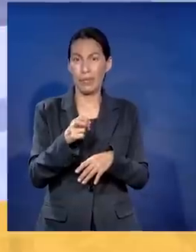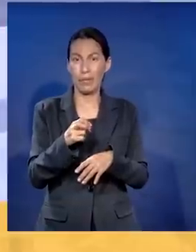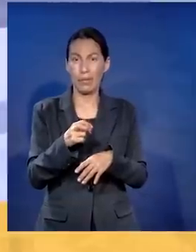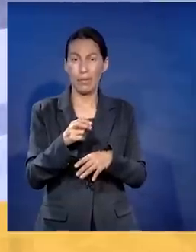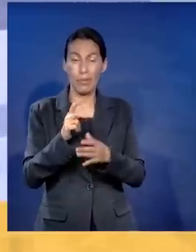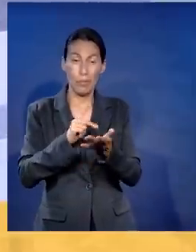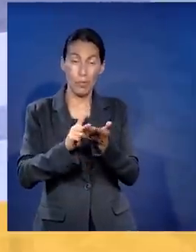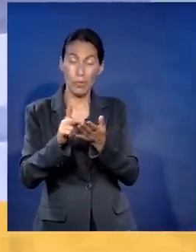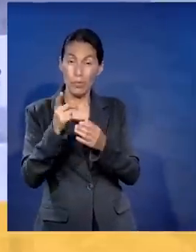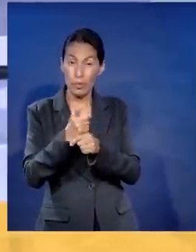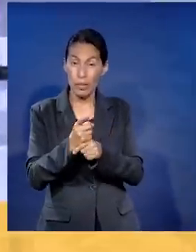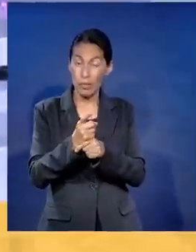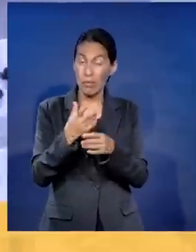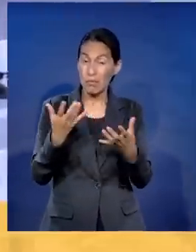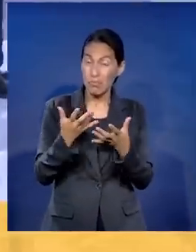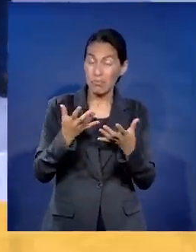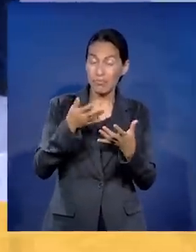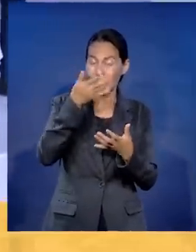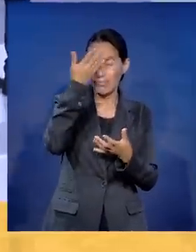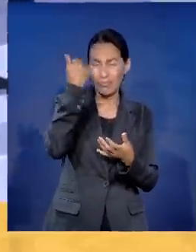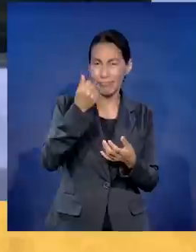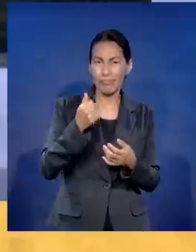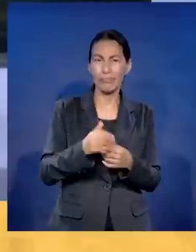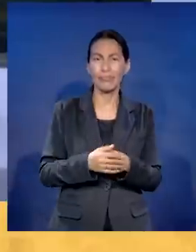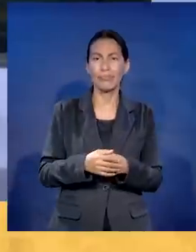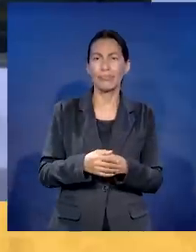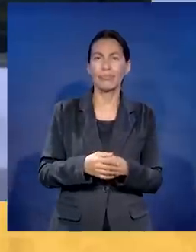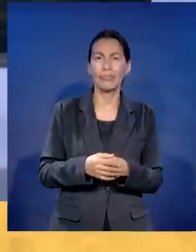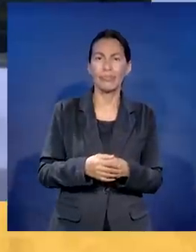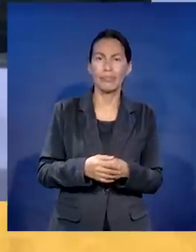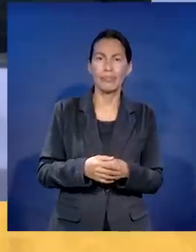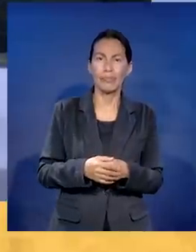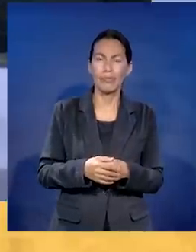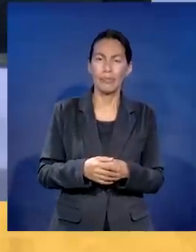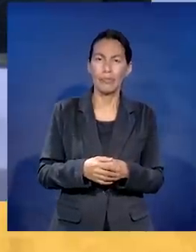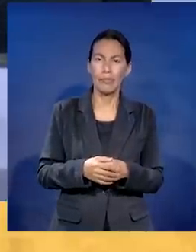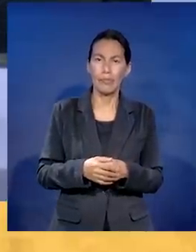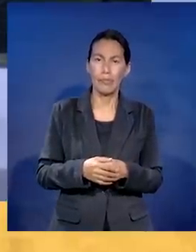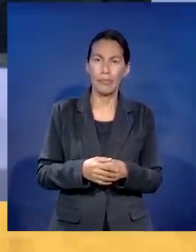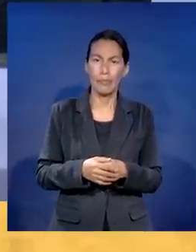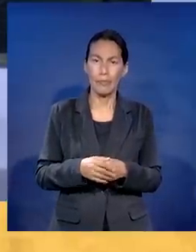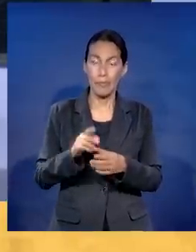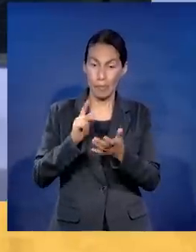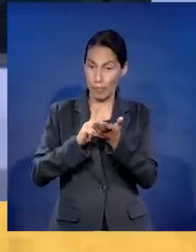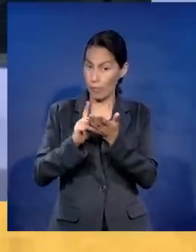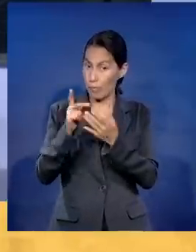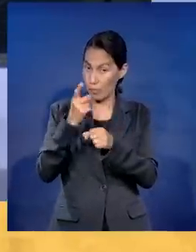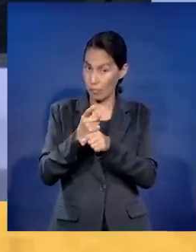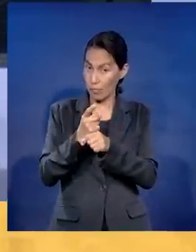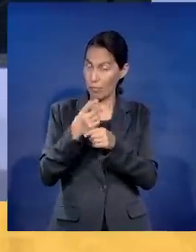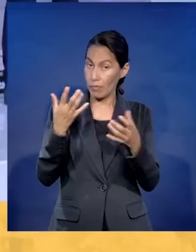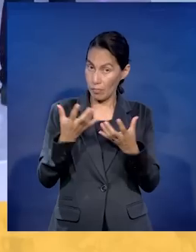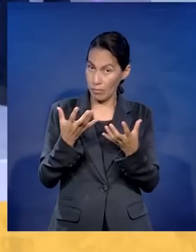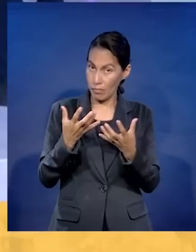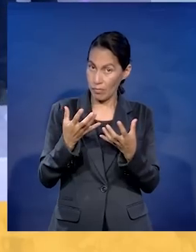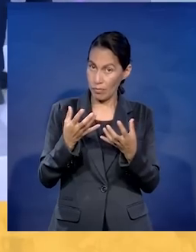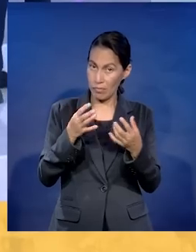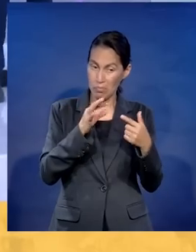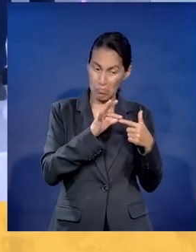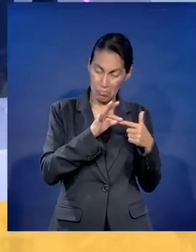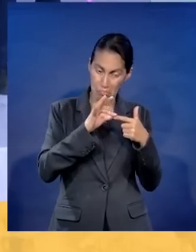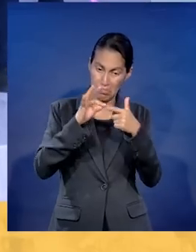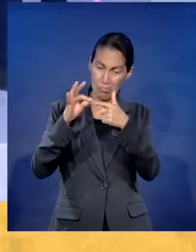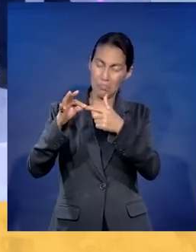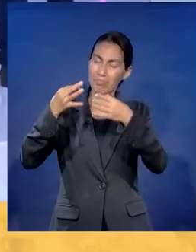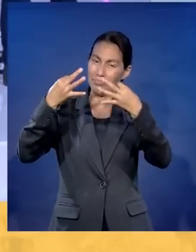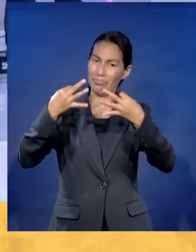que no sabe cómo funciona la voluntad pero es un regalo que Dios nos ha dado Cuando se activa en